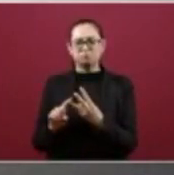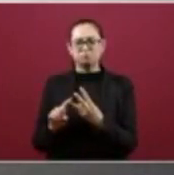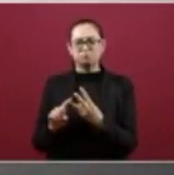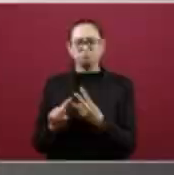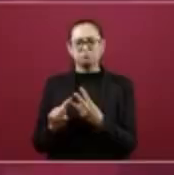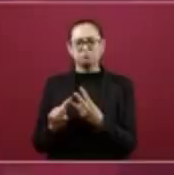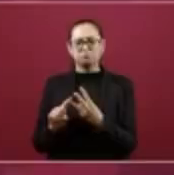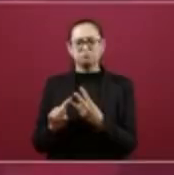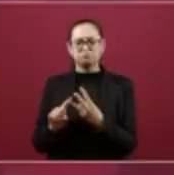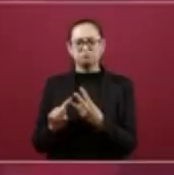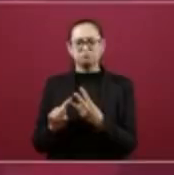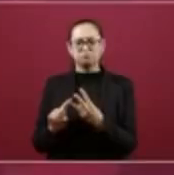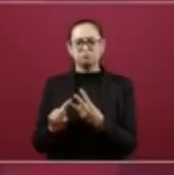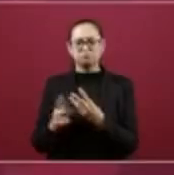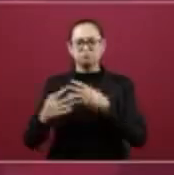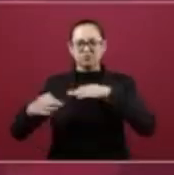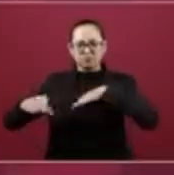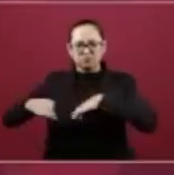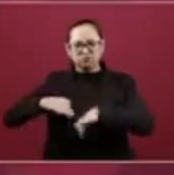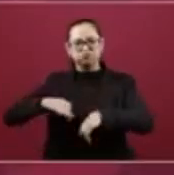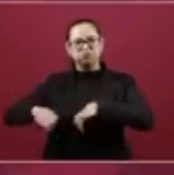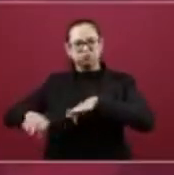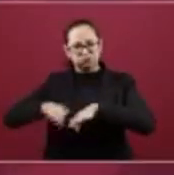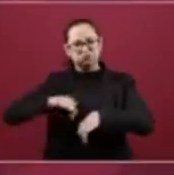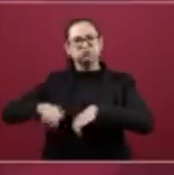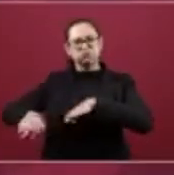con mucho trabajo.